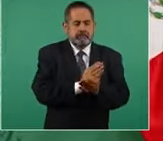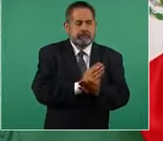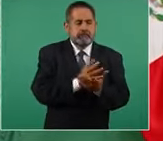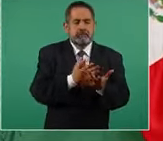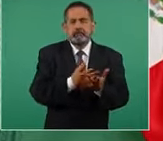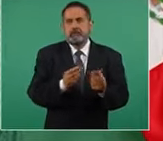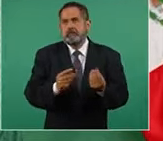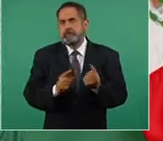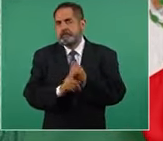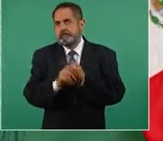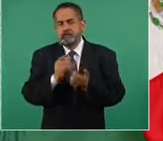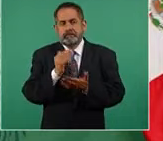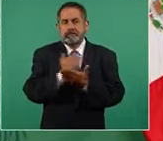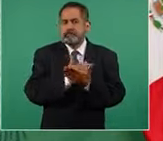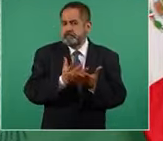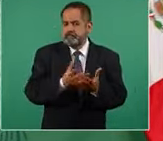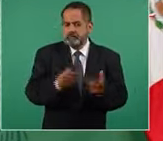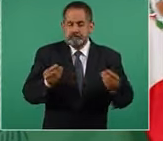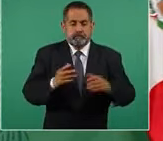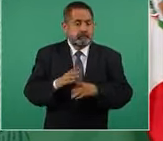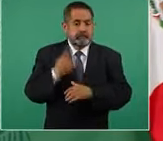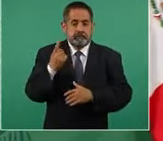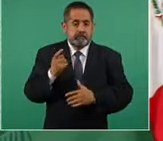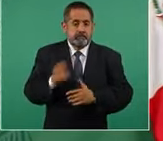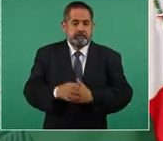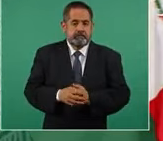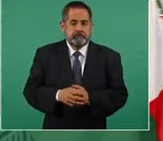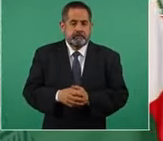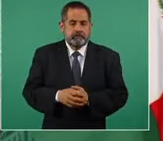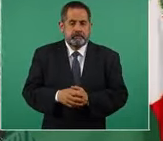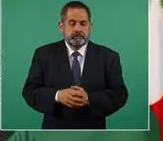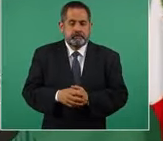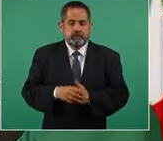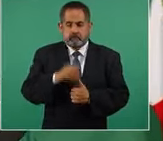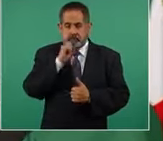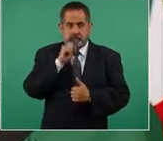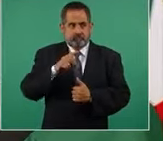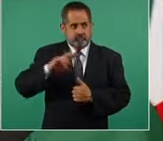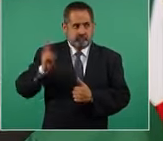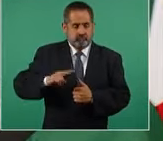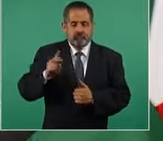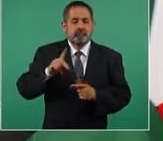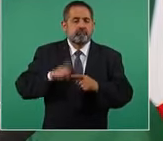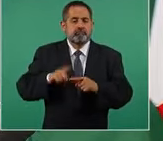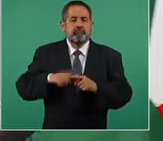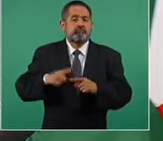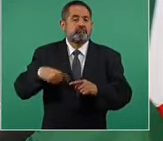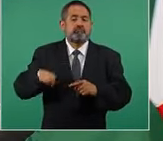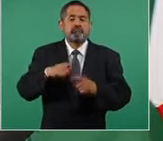resolver el problema, porque también, en honor a la verdad,